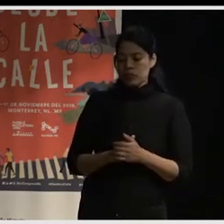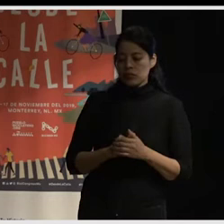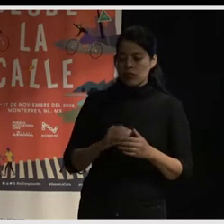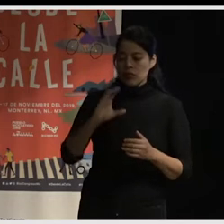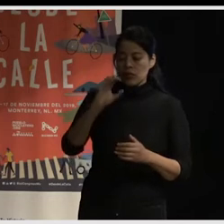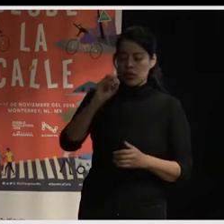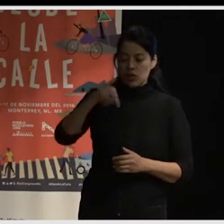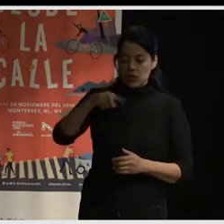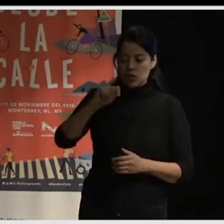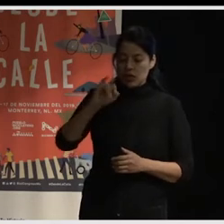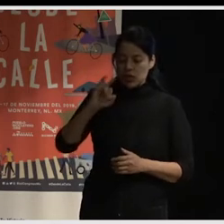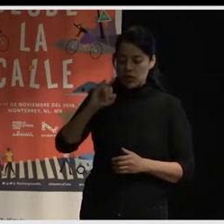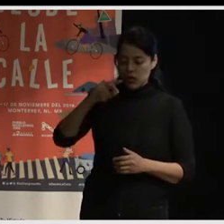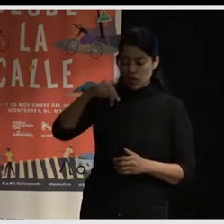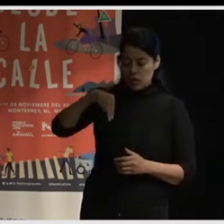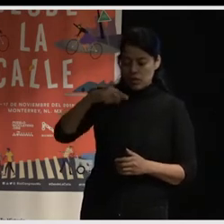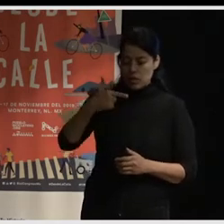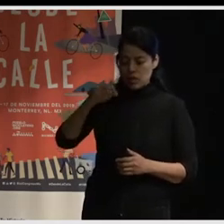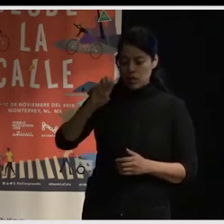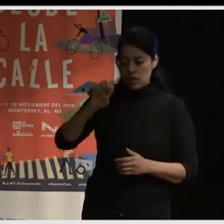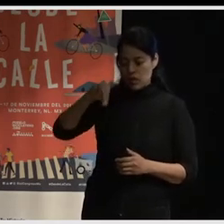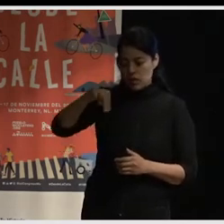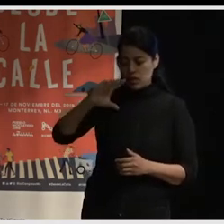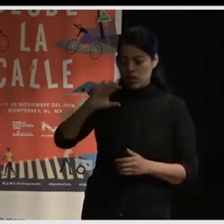rebasa muchísimo más las normas